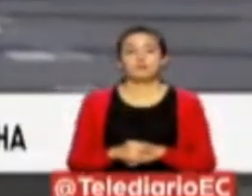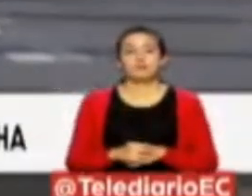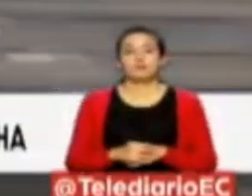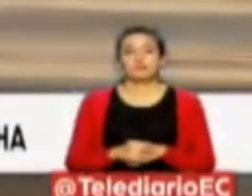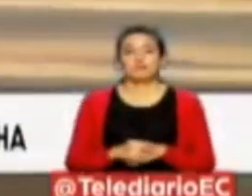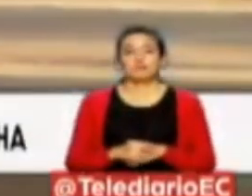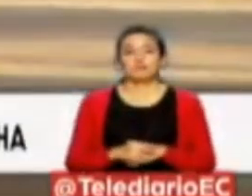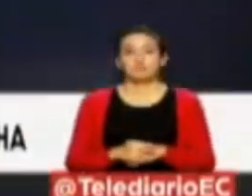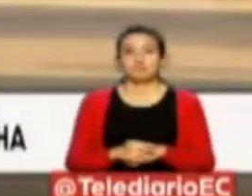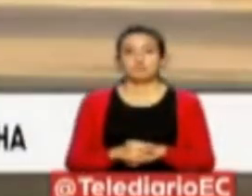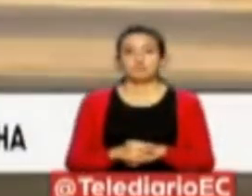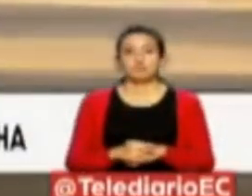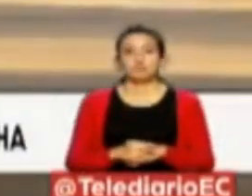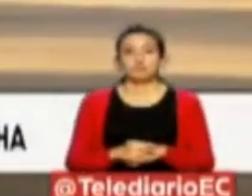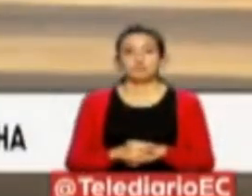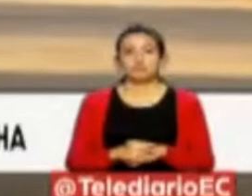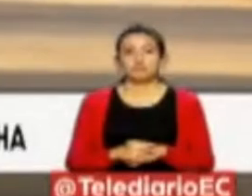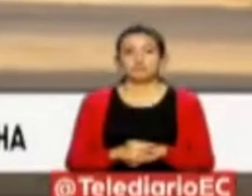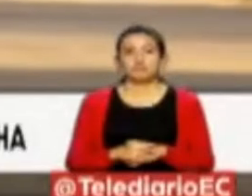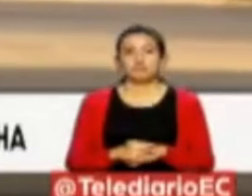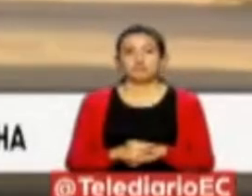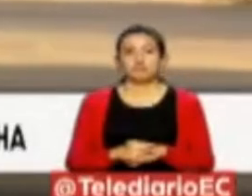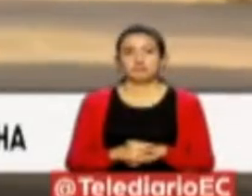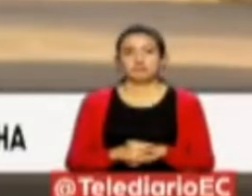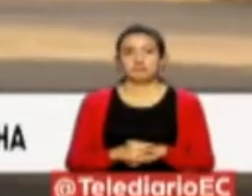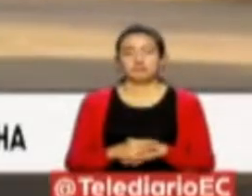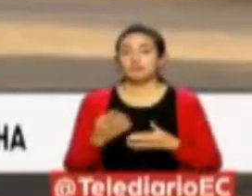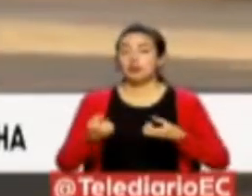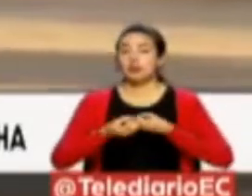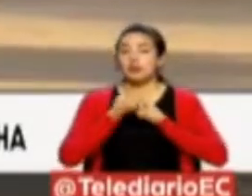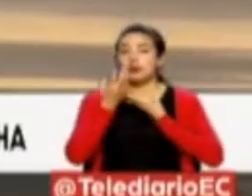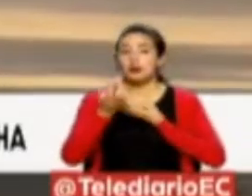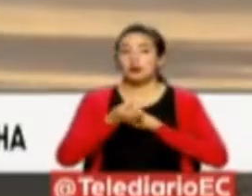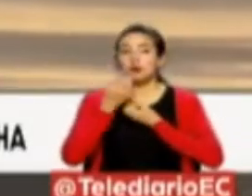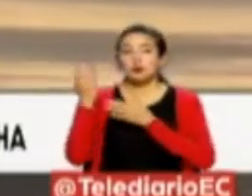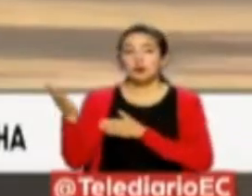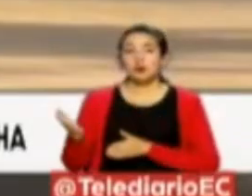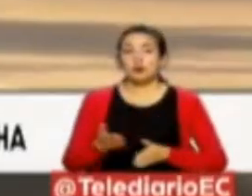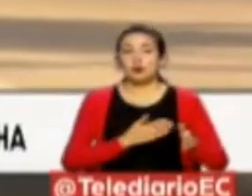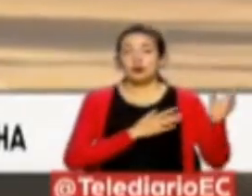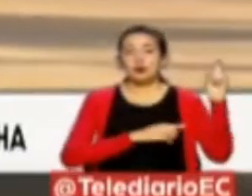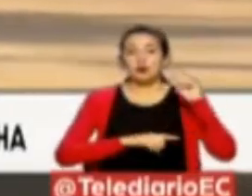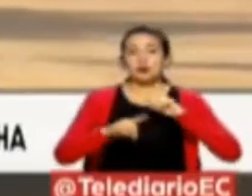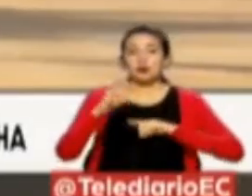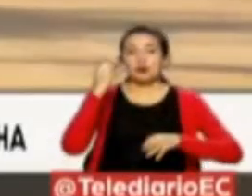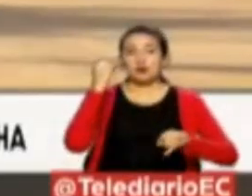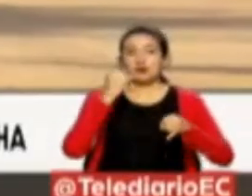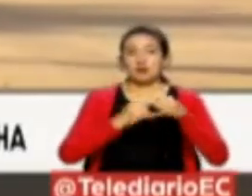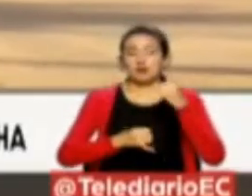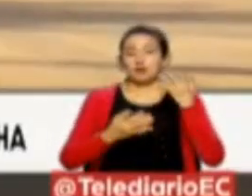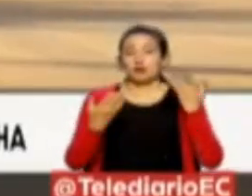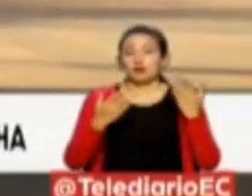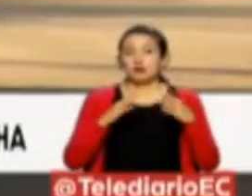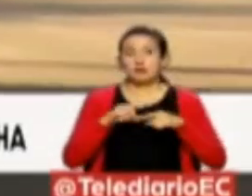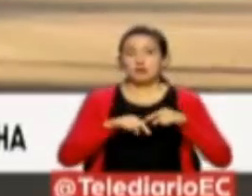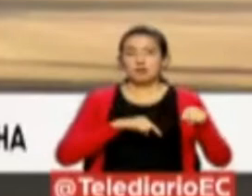faltan recuento como vamos estos son los últimos marchistas